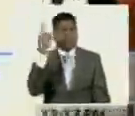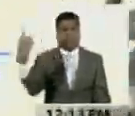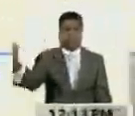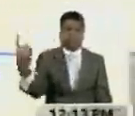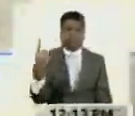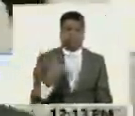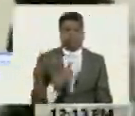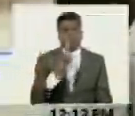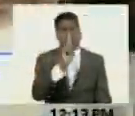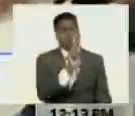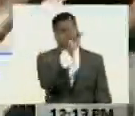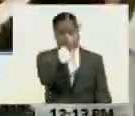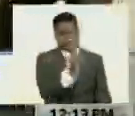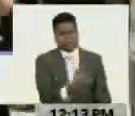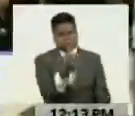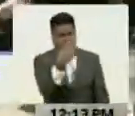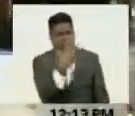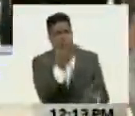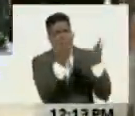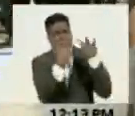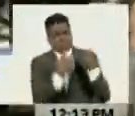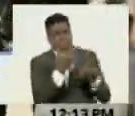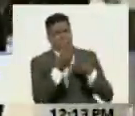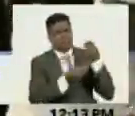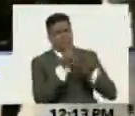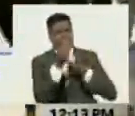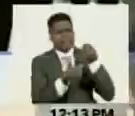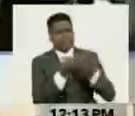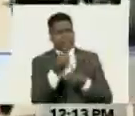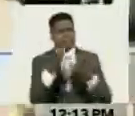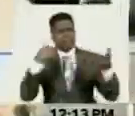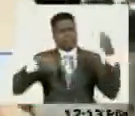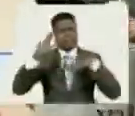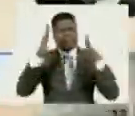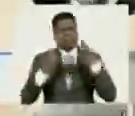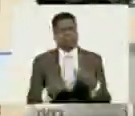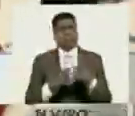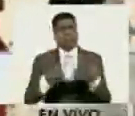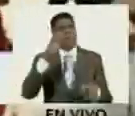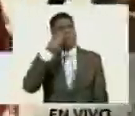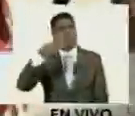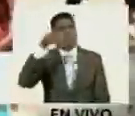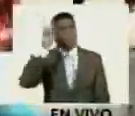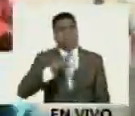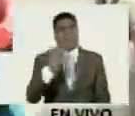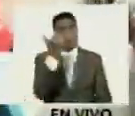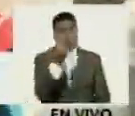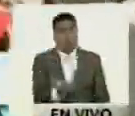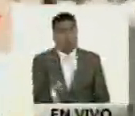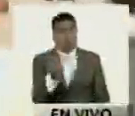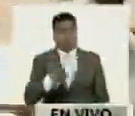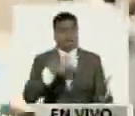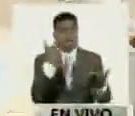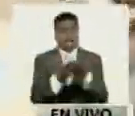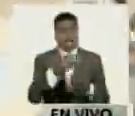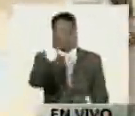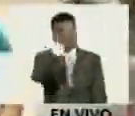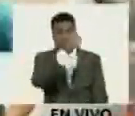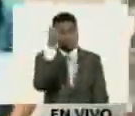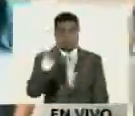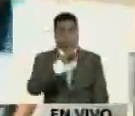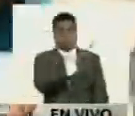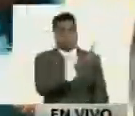Reinimar, una de sus voceras, explícanos, ¿qué van a estar haciendo los recreadores para todo el pueblo venezolano desde hoy y hasta el domingo